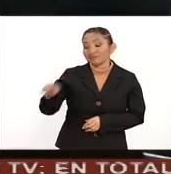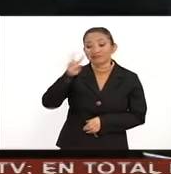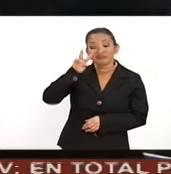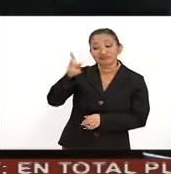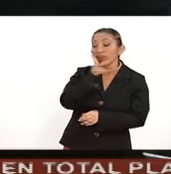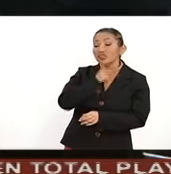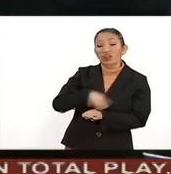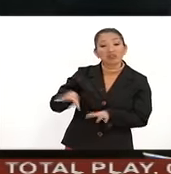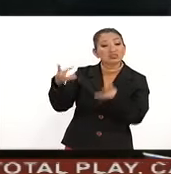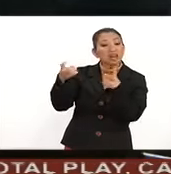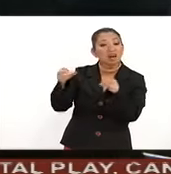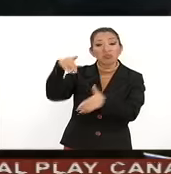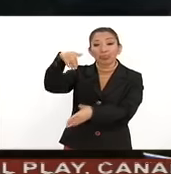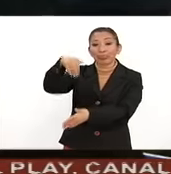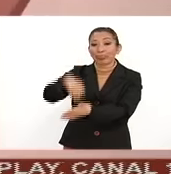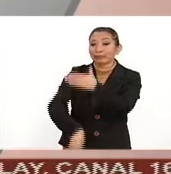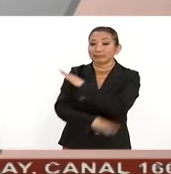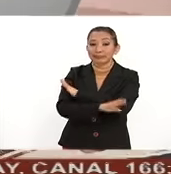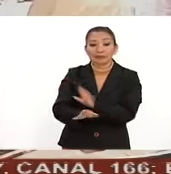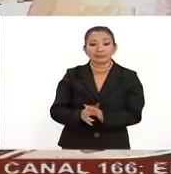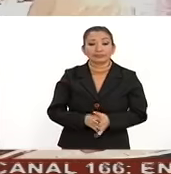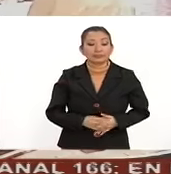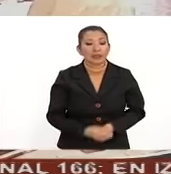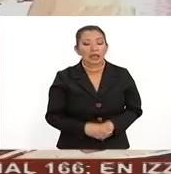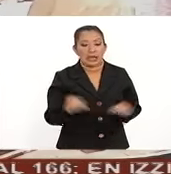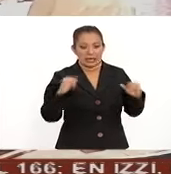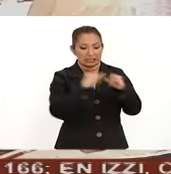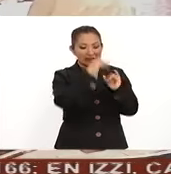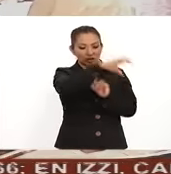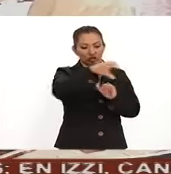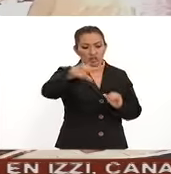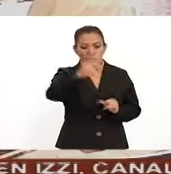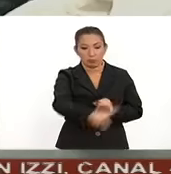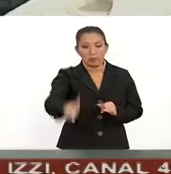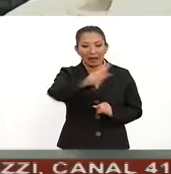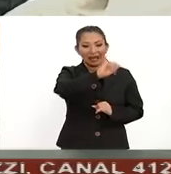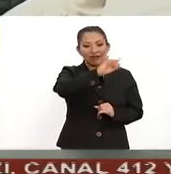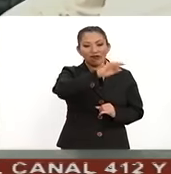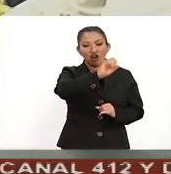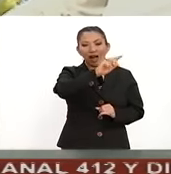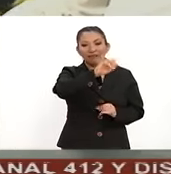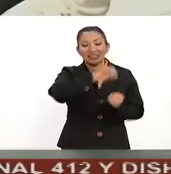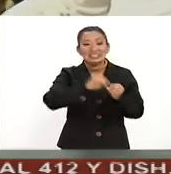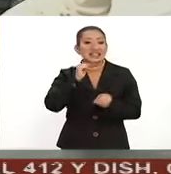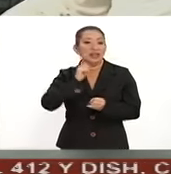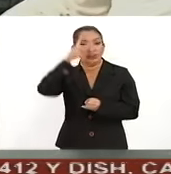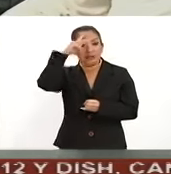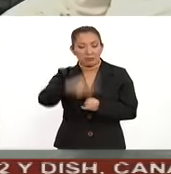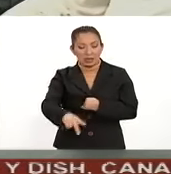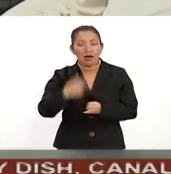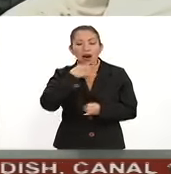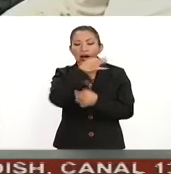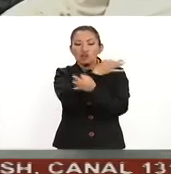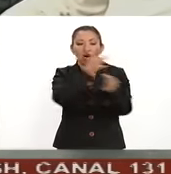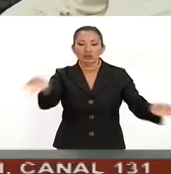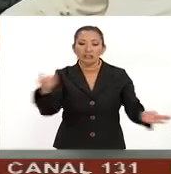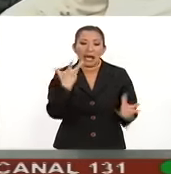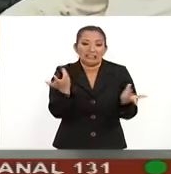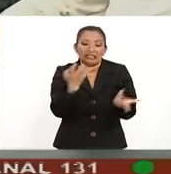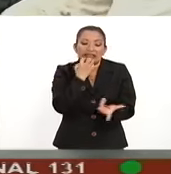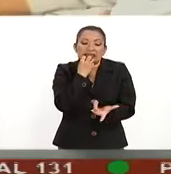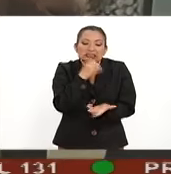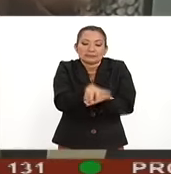oro se nos fue secando, se nos fue acabando. Instituciones públicas como el Infonavit y el Senado de la República anuncian medidas